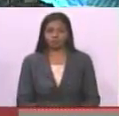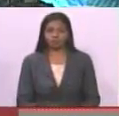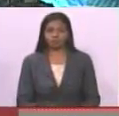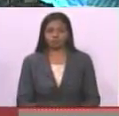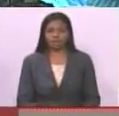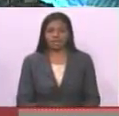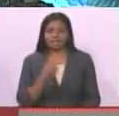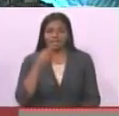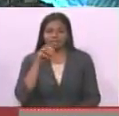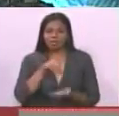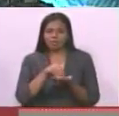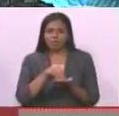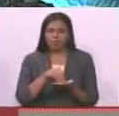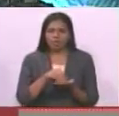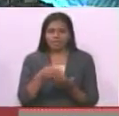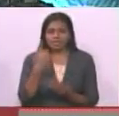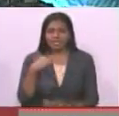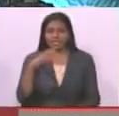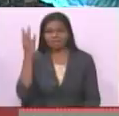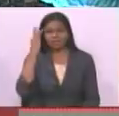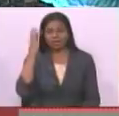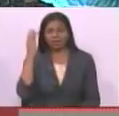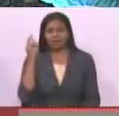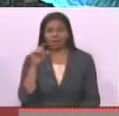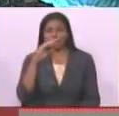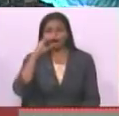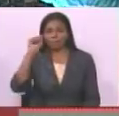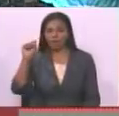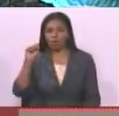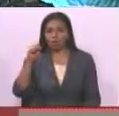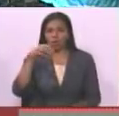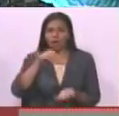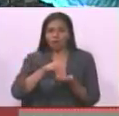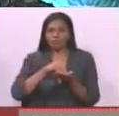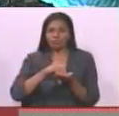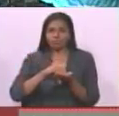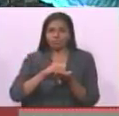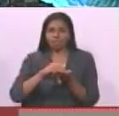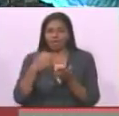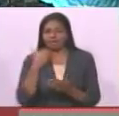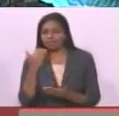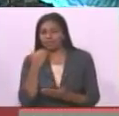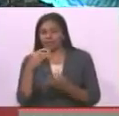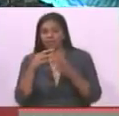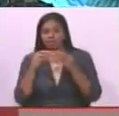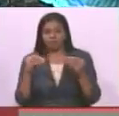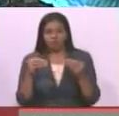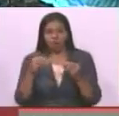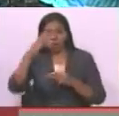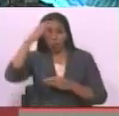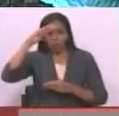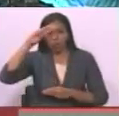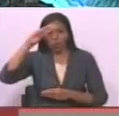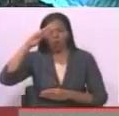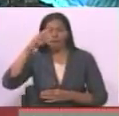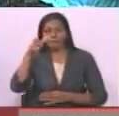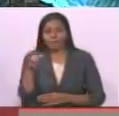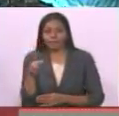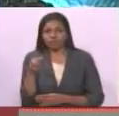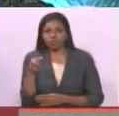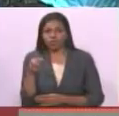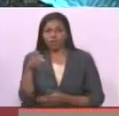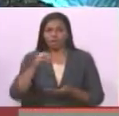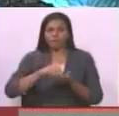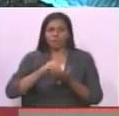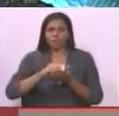Dice aquí, debería saber que Maduro está rodeado principalmente por cubanos. Mete la cámara